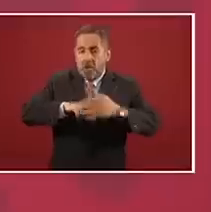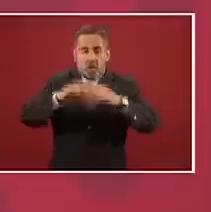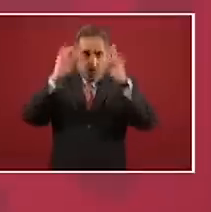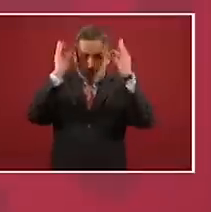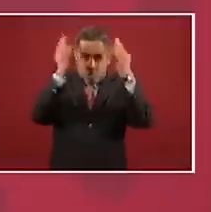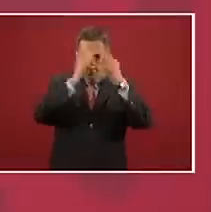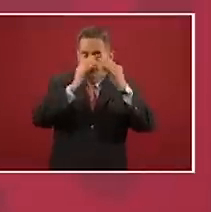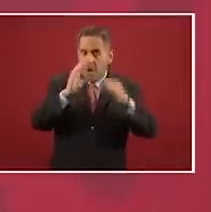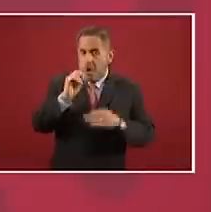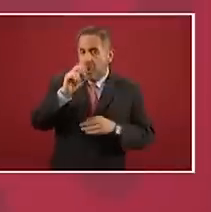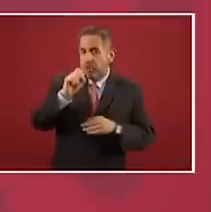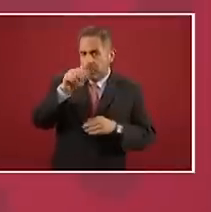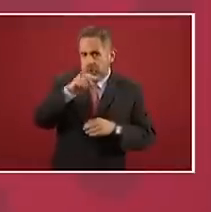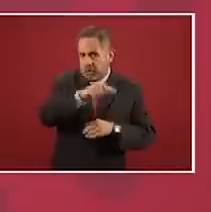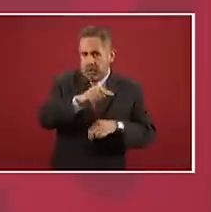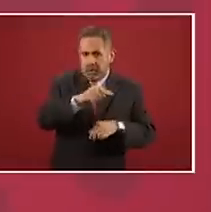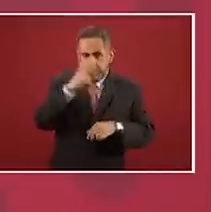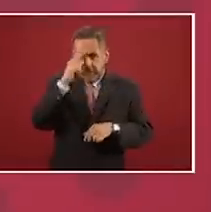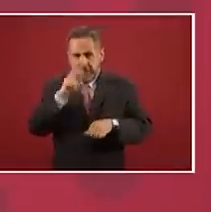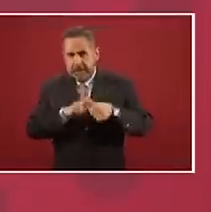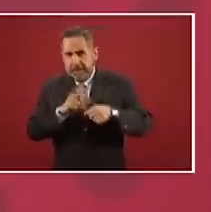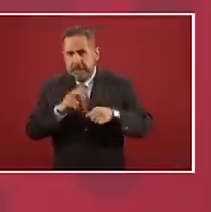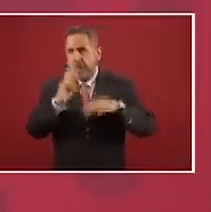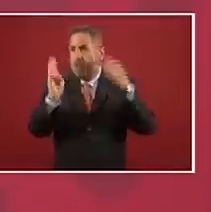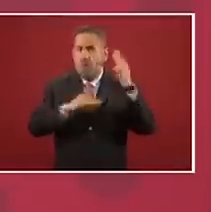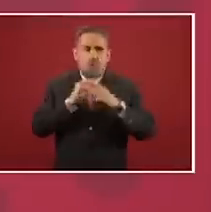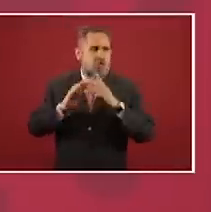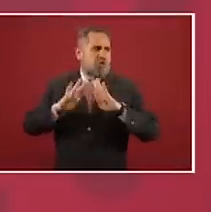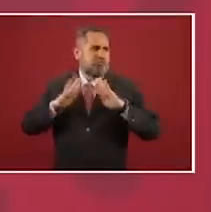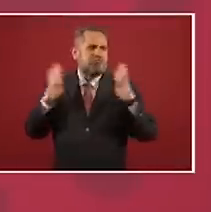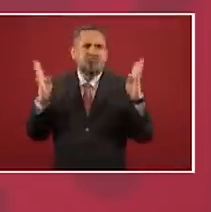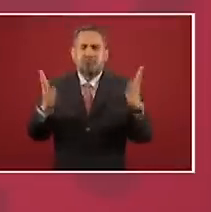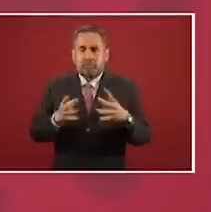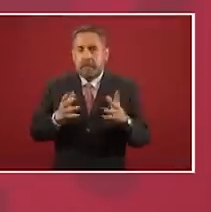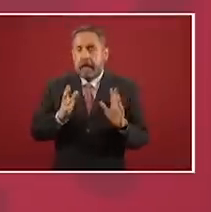cónsules de México en el mundo,